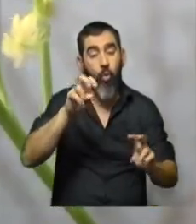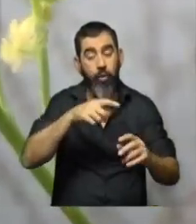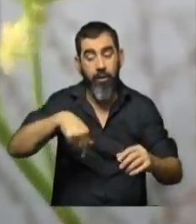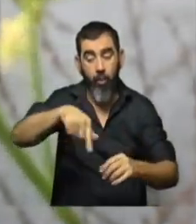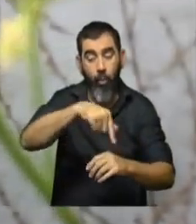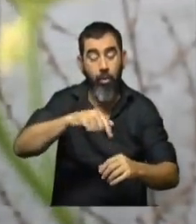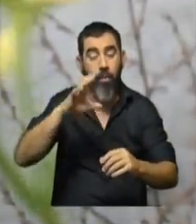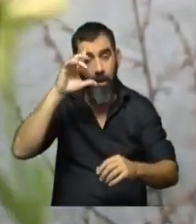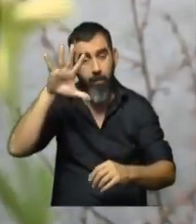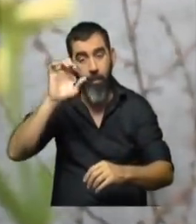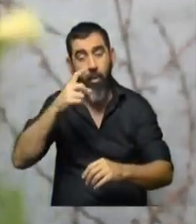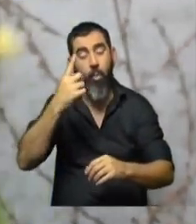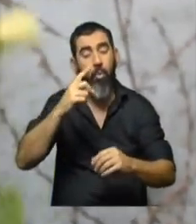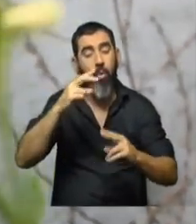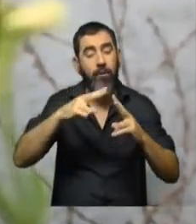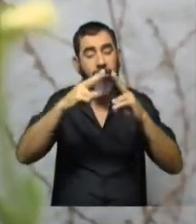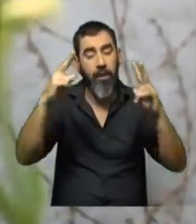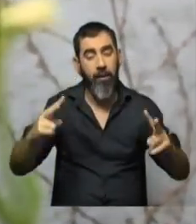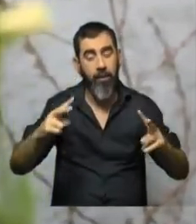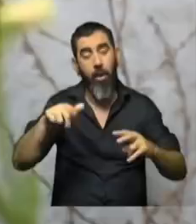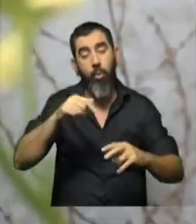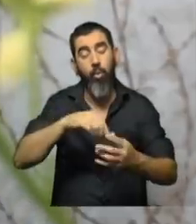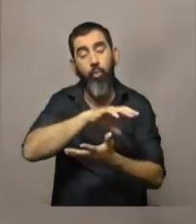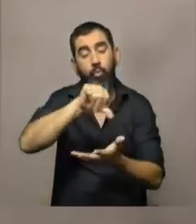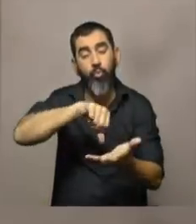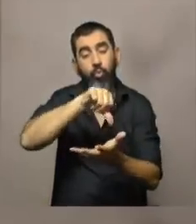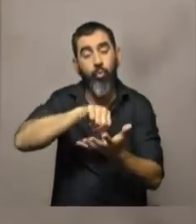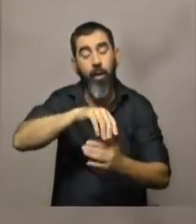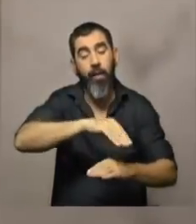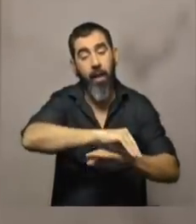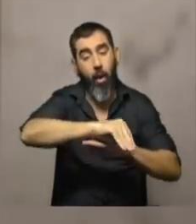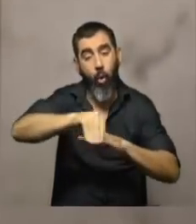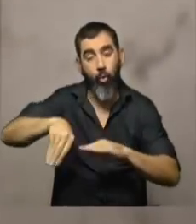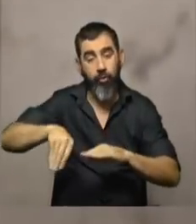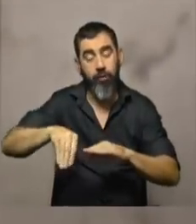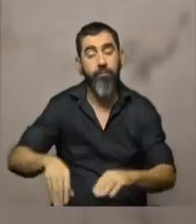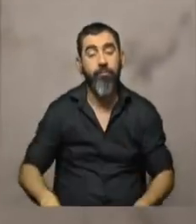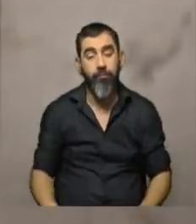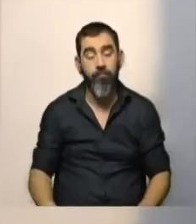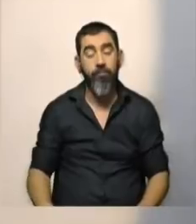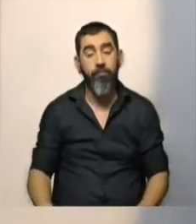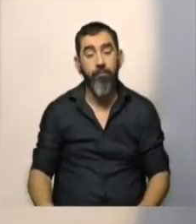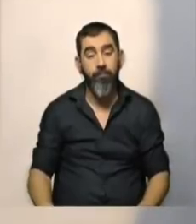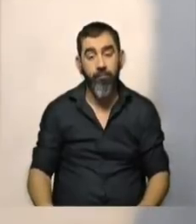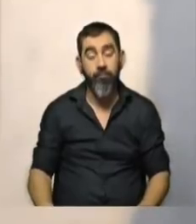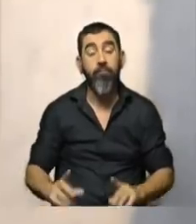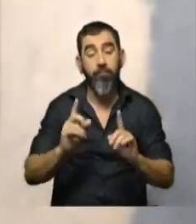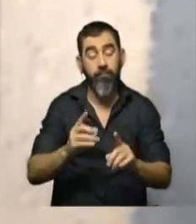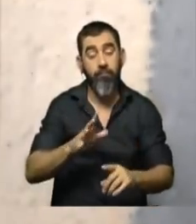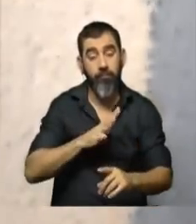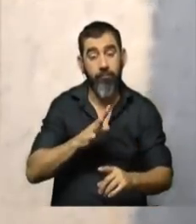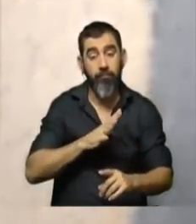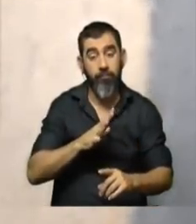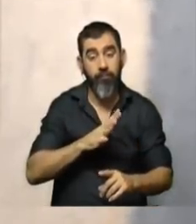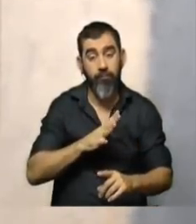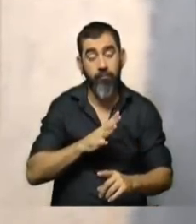uno en Salinas y otro en Ciudad de la Costa. Seguramente en este periodo podemos seguir avanzando. La Intendencia de Canelones cuenta también con